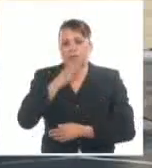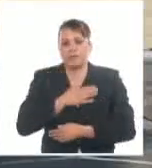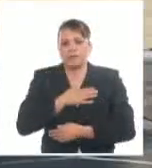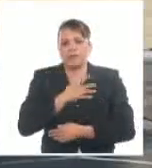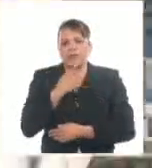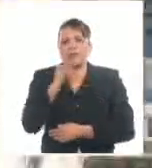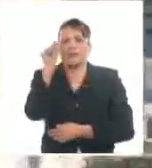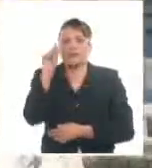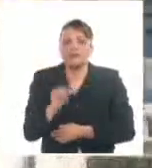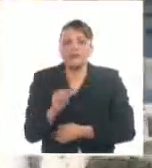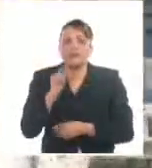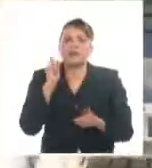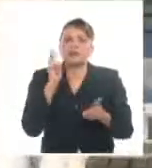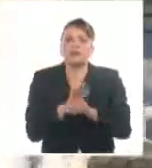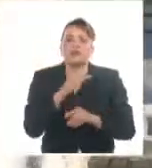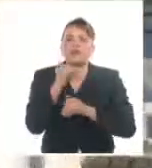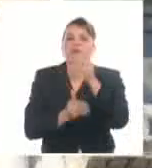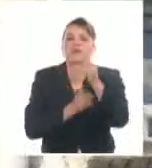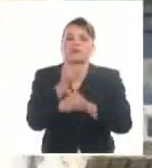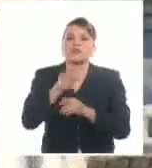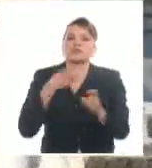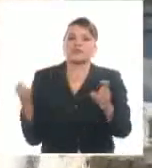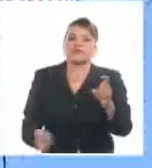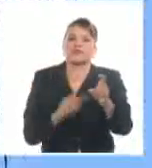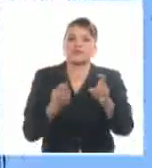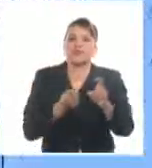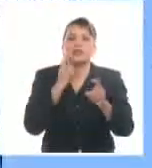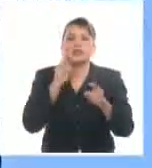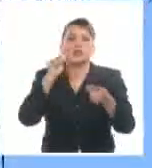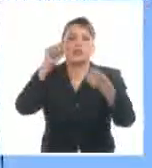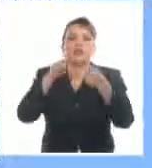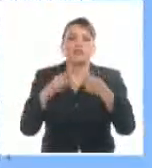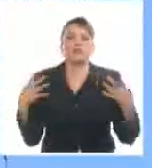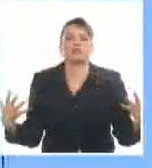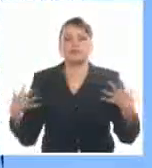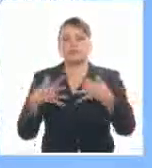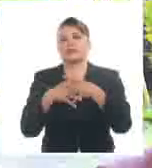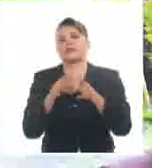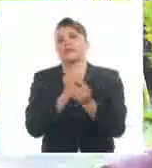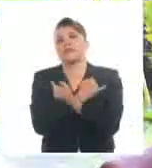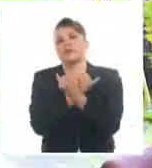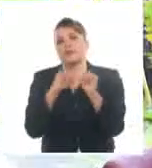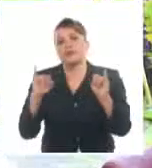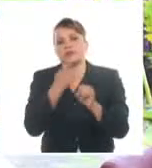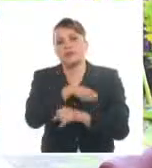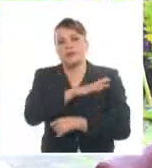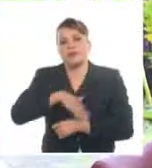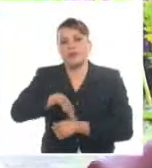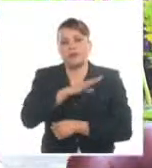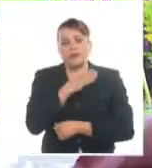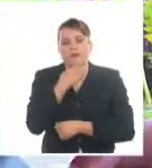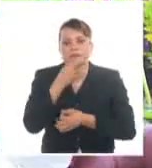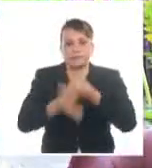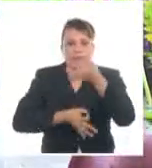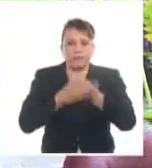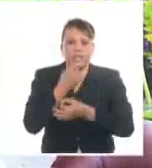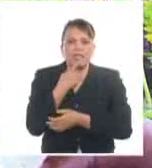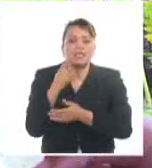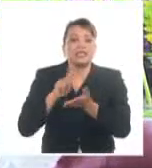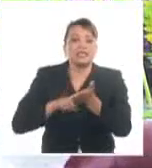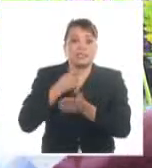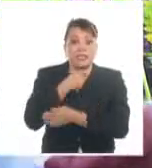encauzó un proceso de lucha basado en la unidad e independencia de un pueblo. Céspedes siempre fue ese